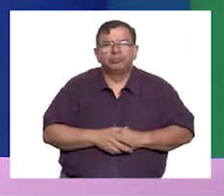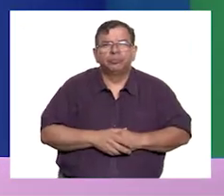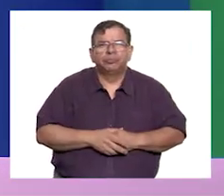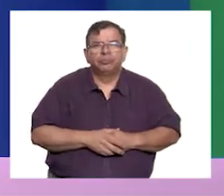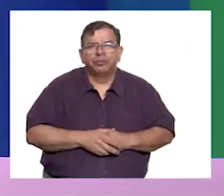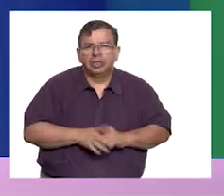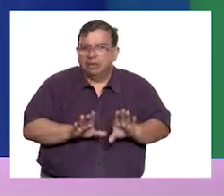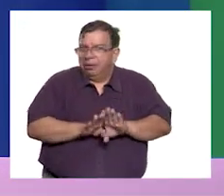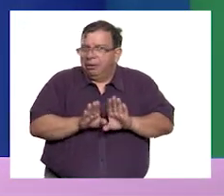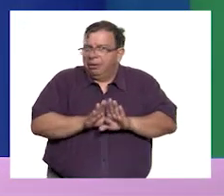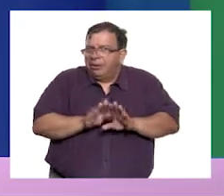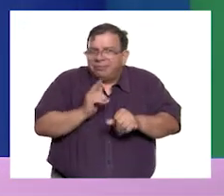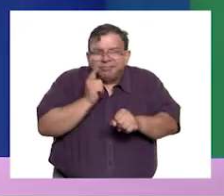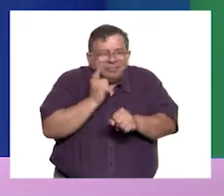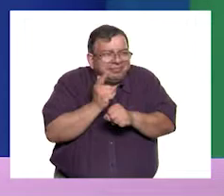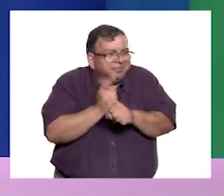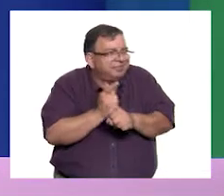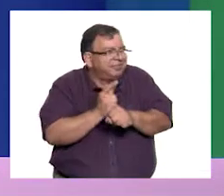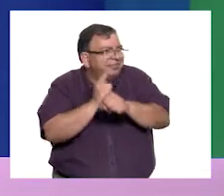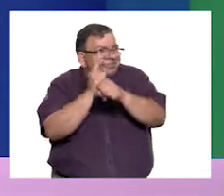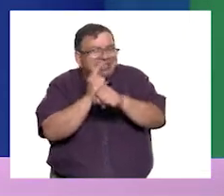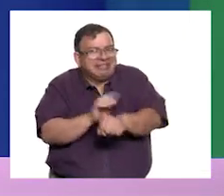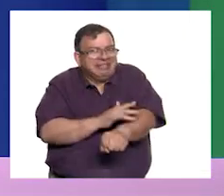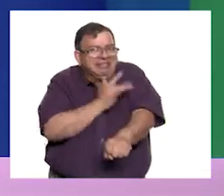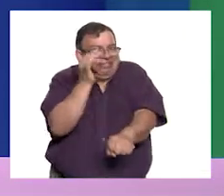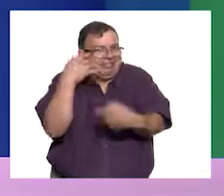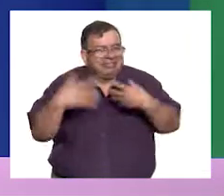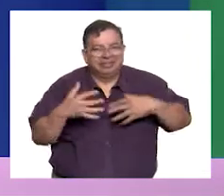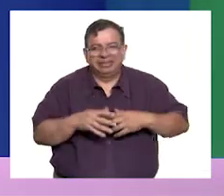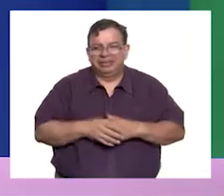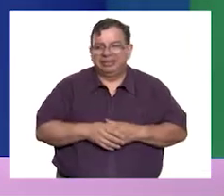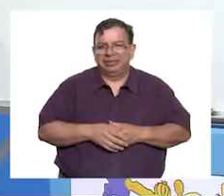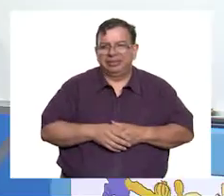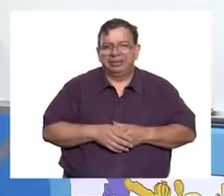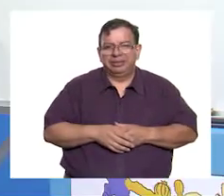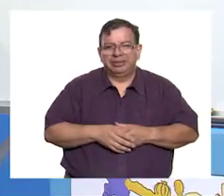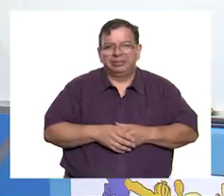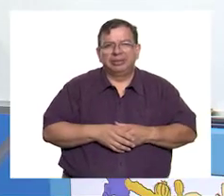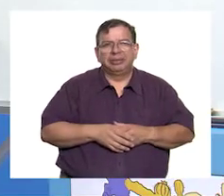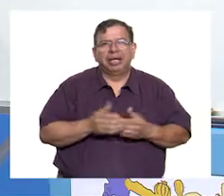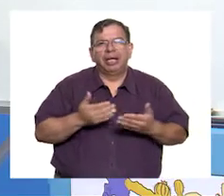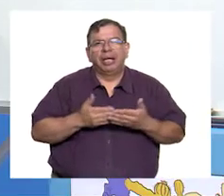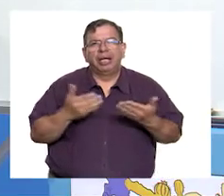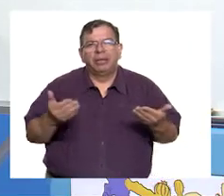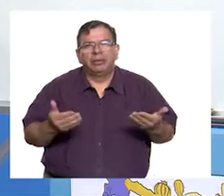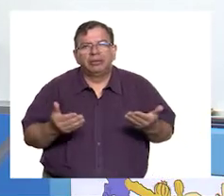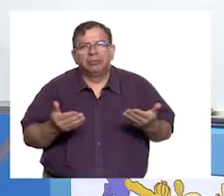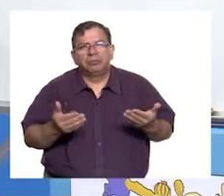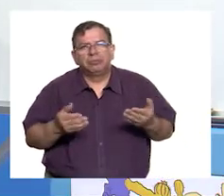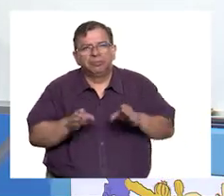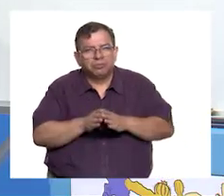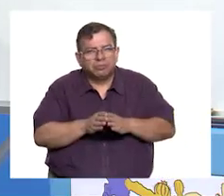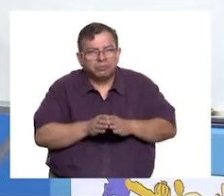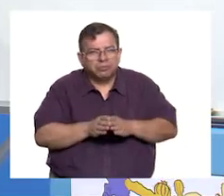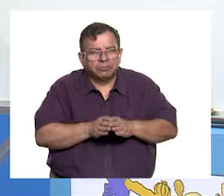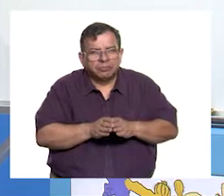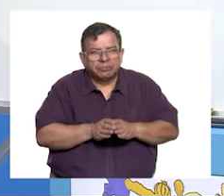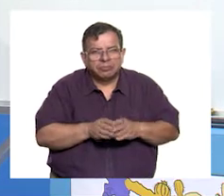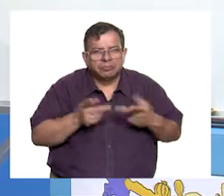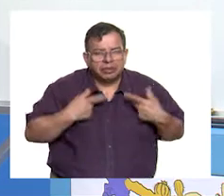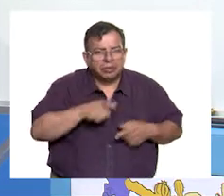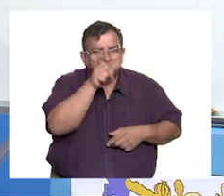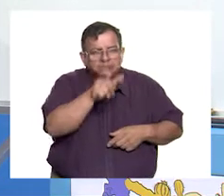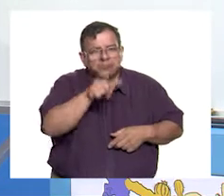estos descubrimientos me emocionan muchísimo! Va, hasta ahora identificamos algunos papeles